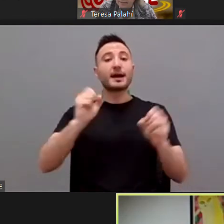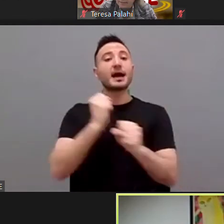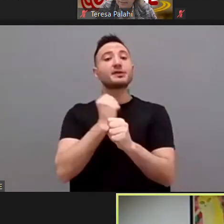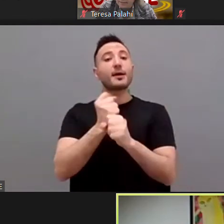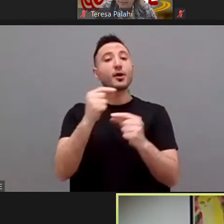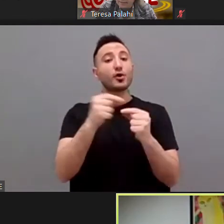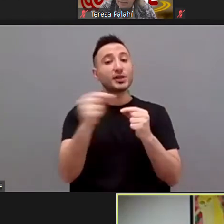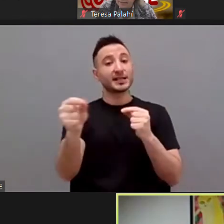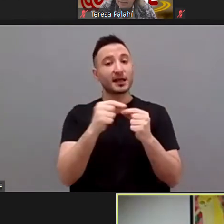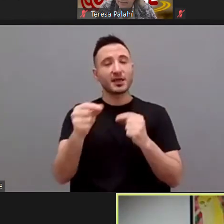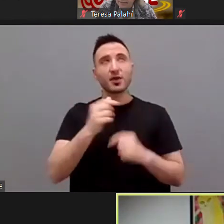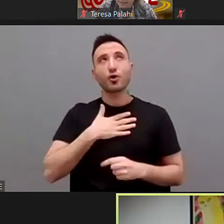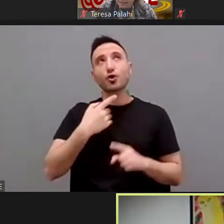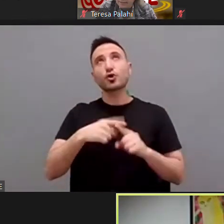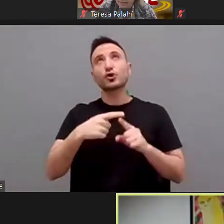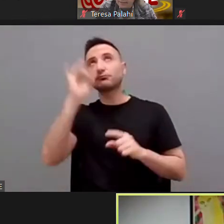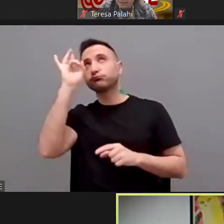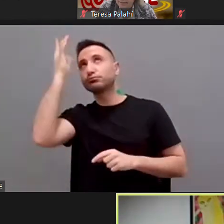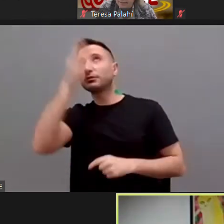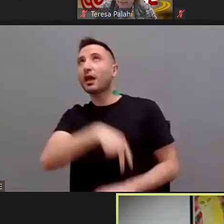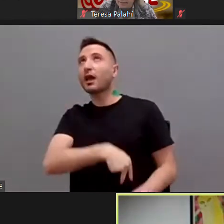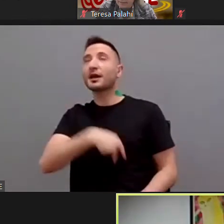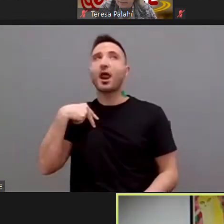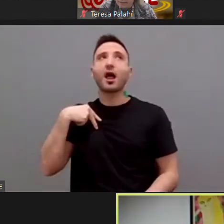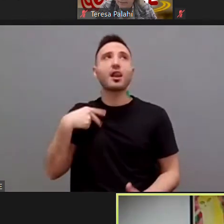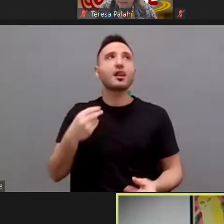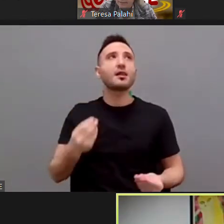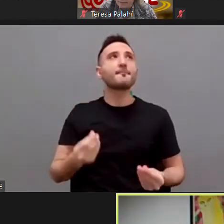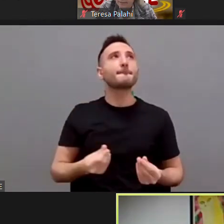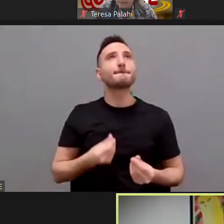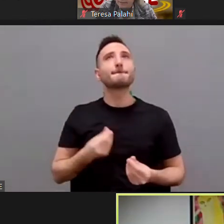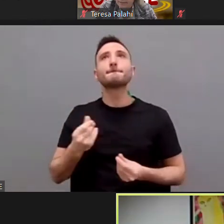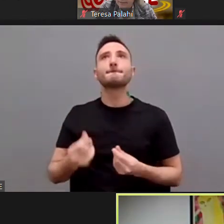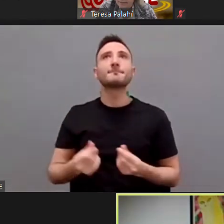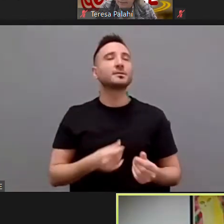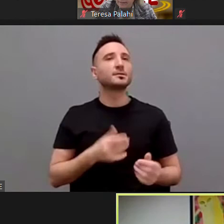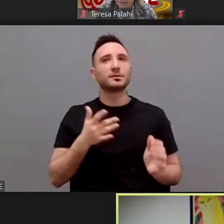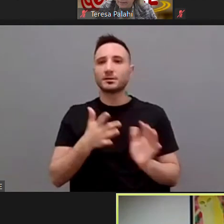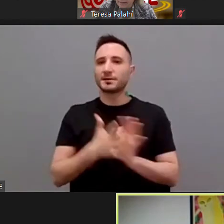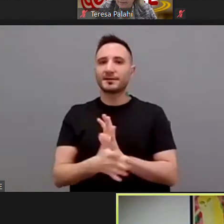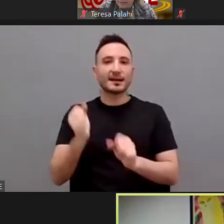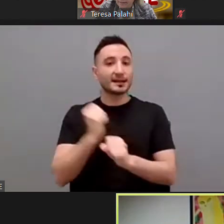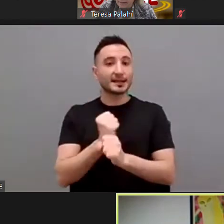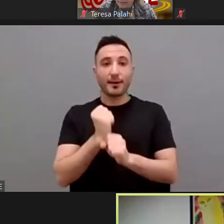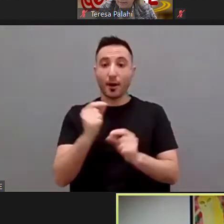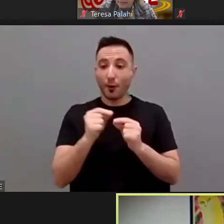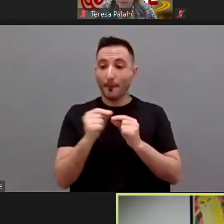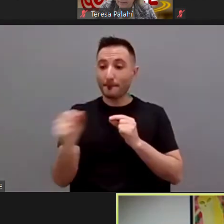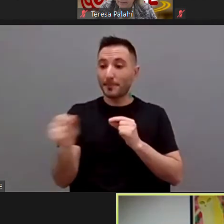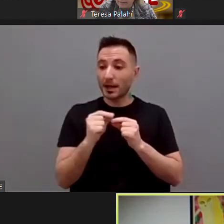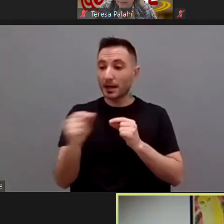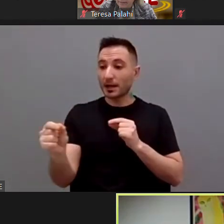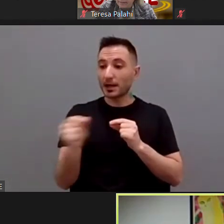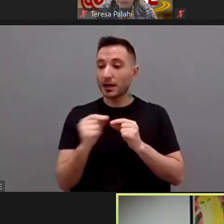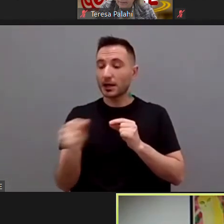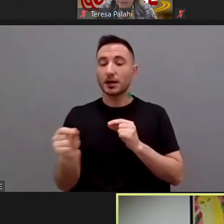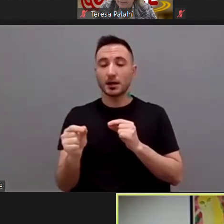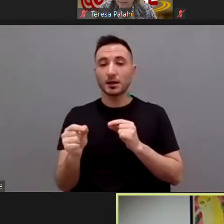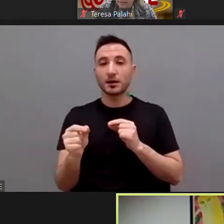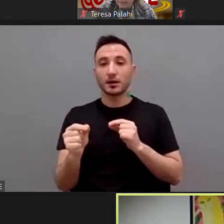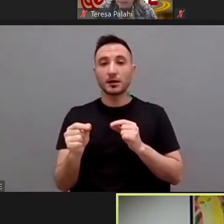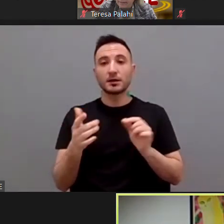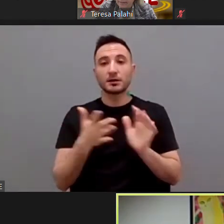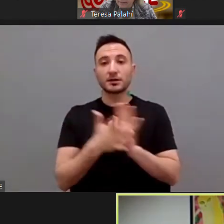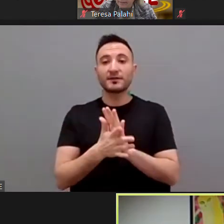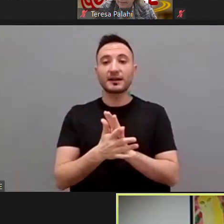como ideas generales, ¿no? Diría que no podemos permitir que el teletrabajo permita retroceder en